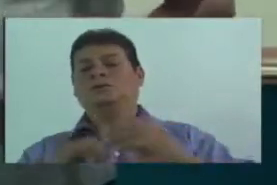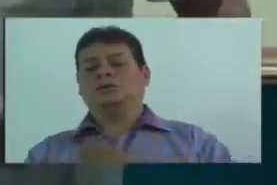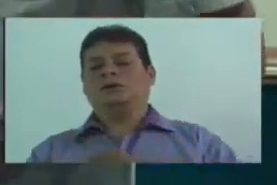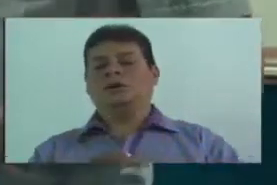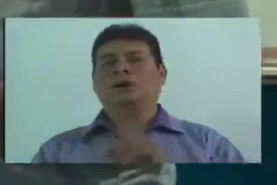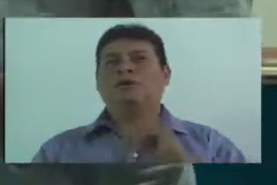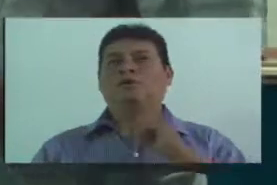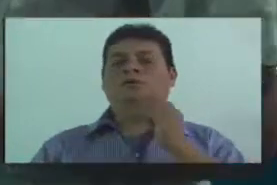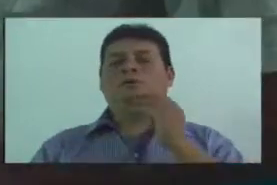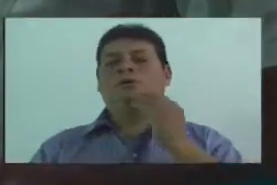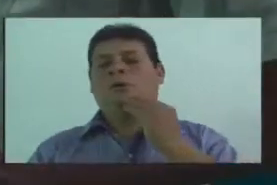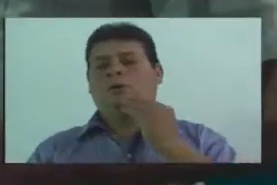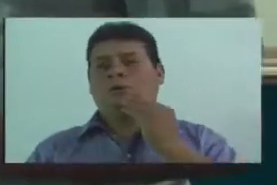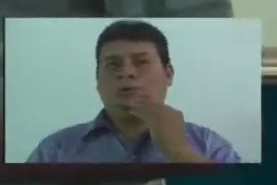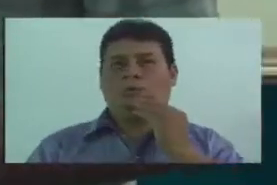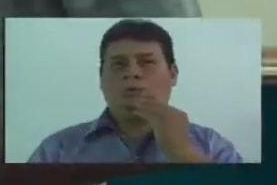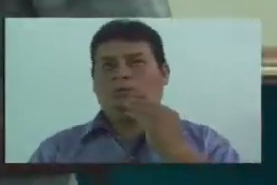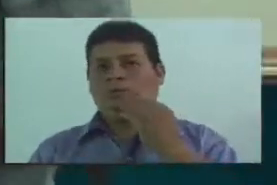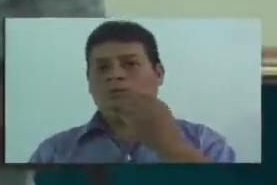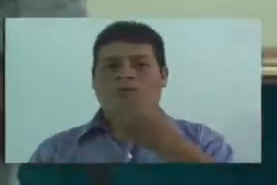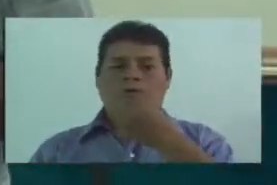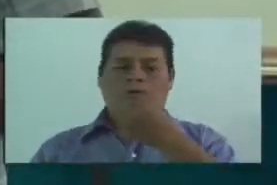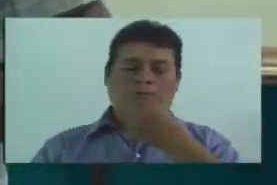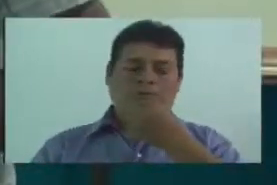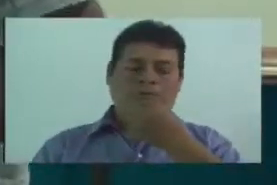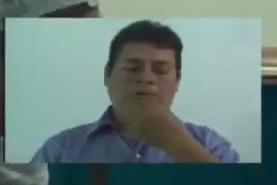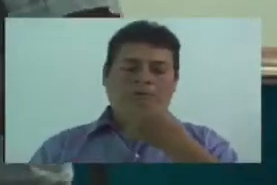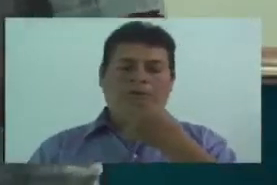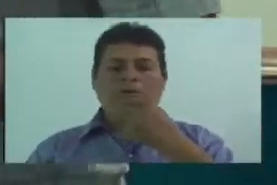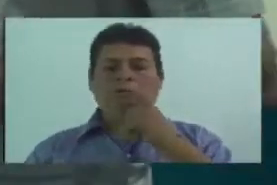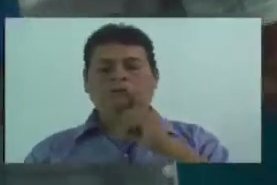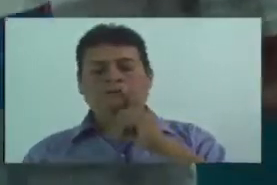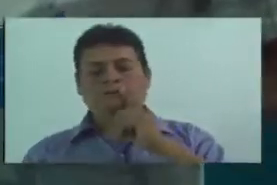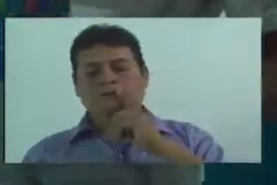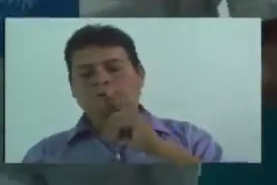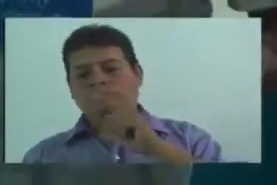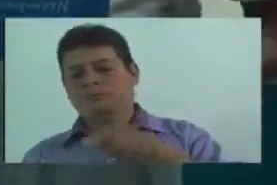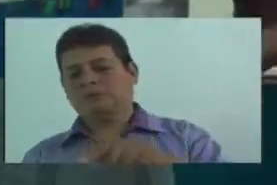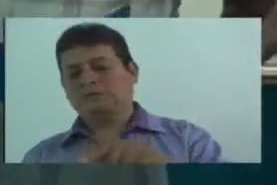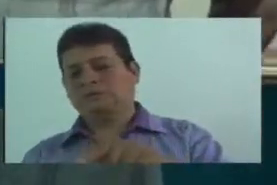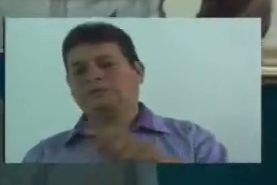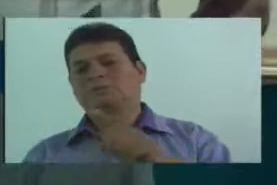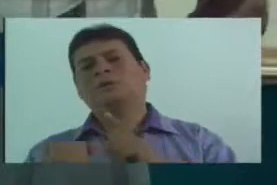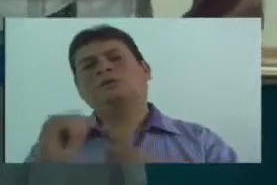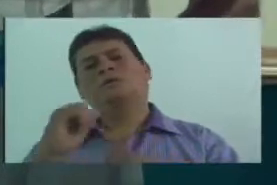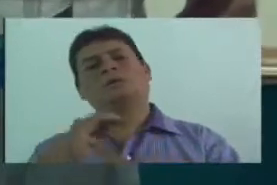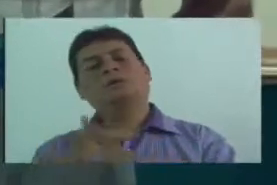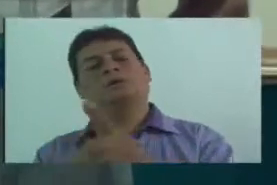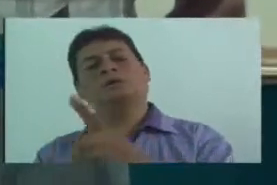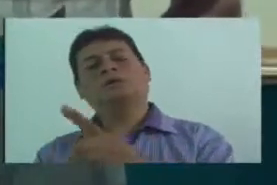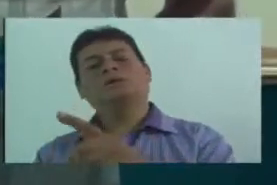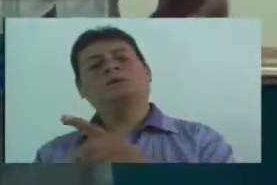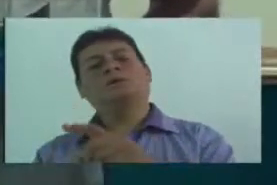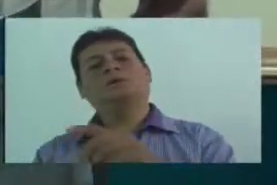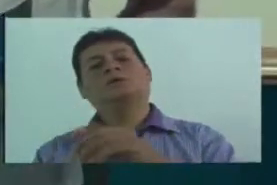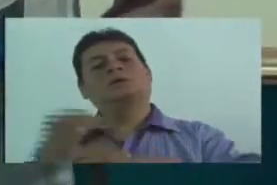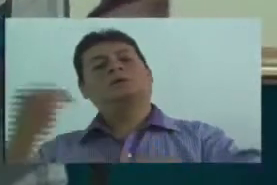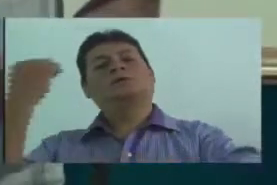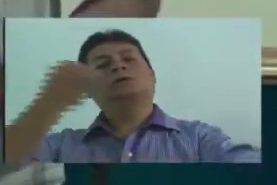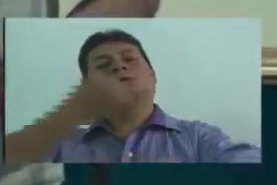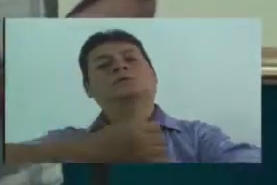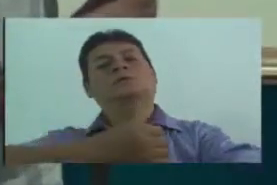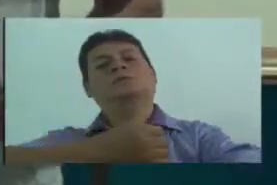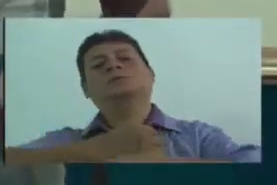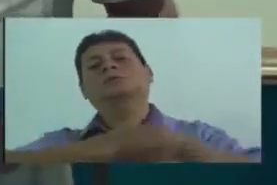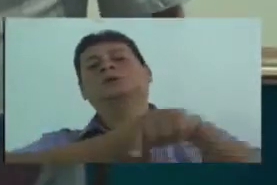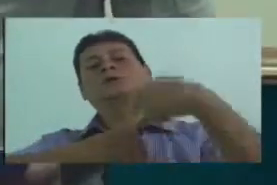duda. Ejemplos. Tal vez pueda conseguirte una entrada para el festival. Expresa